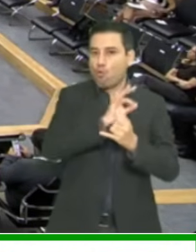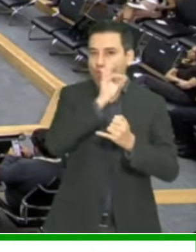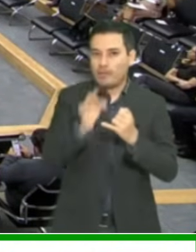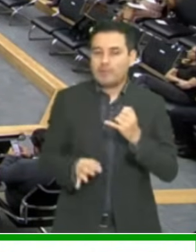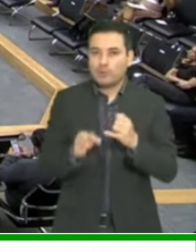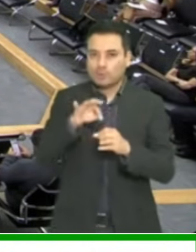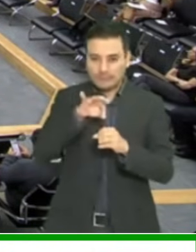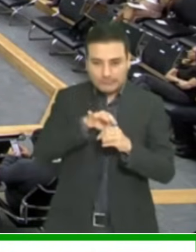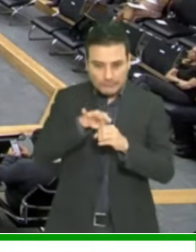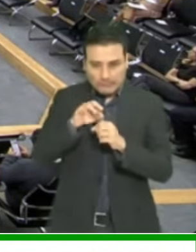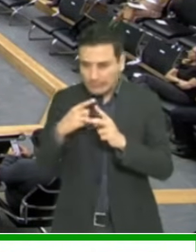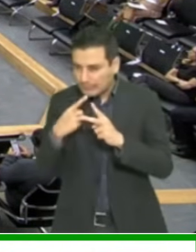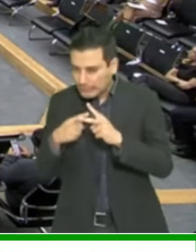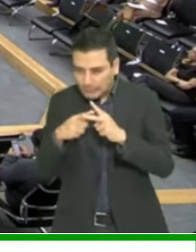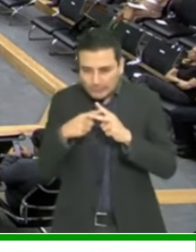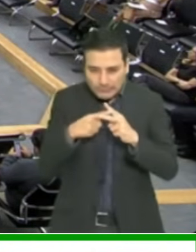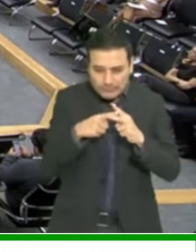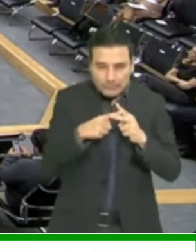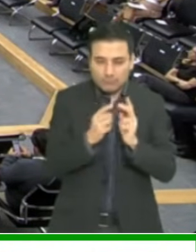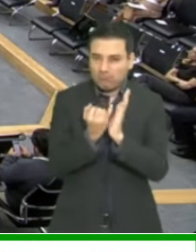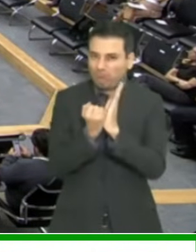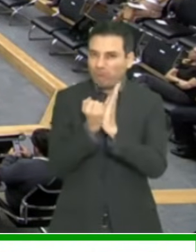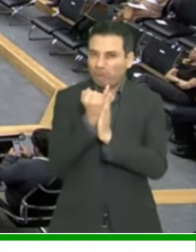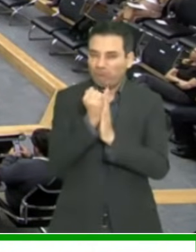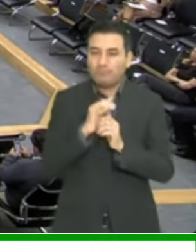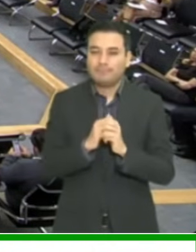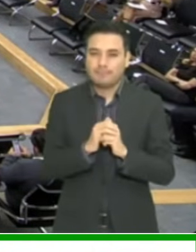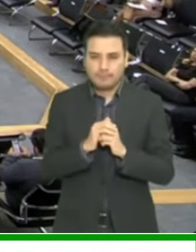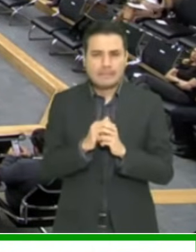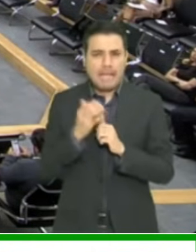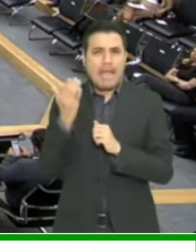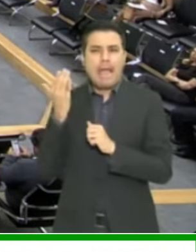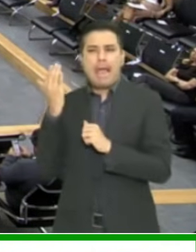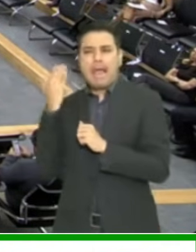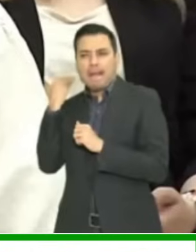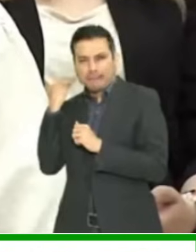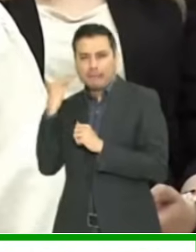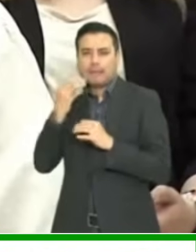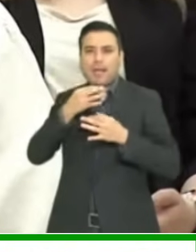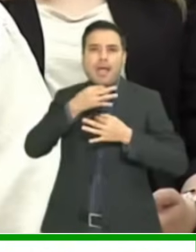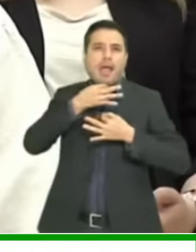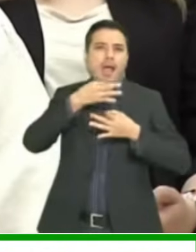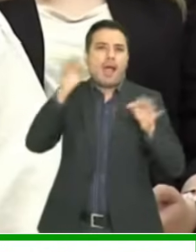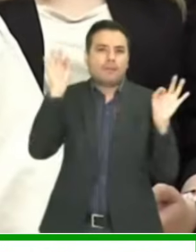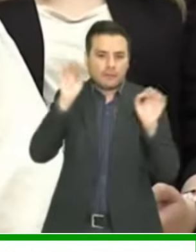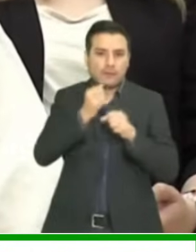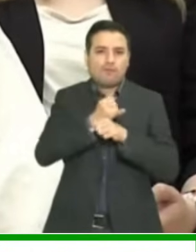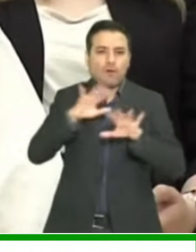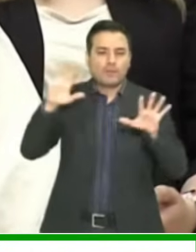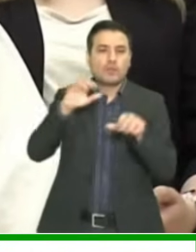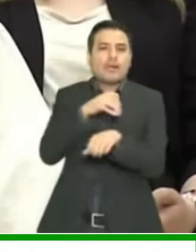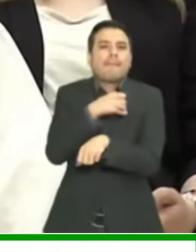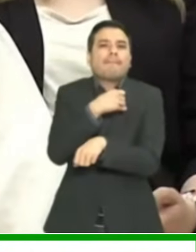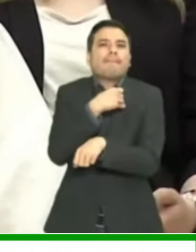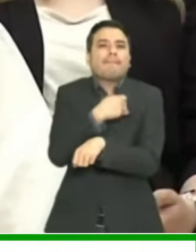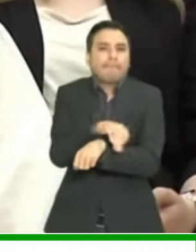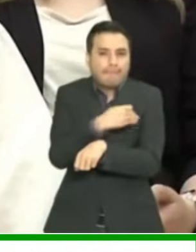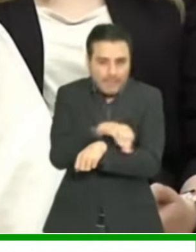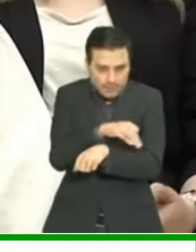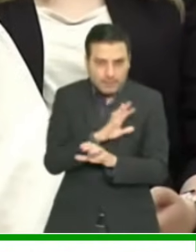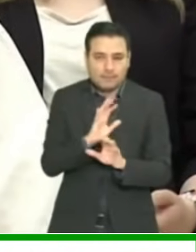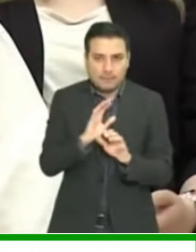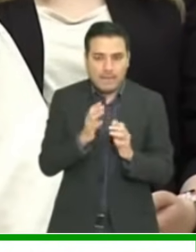los resultados finales. Hemos estado en estos días con resultados preliminares, hemos estado en estos días con información previa. Y